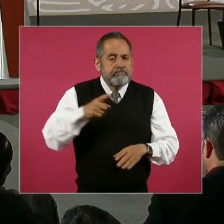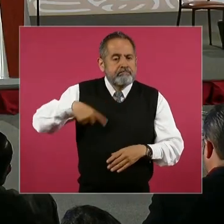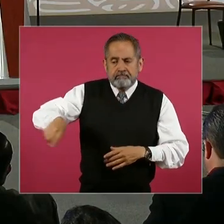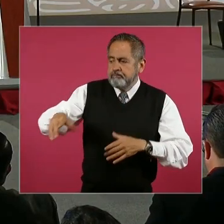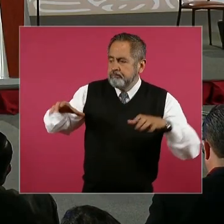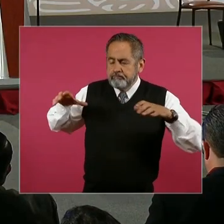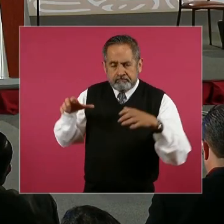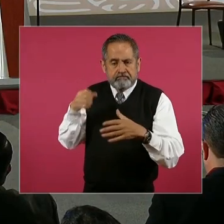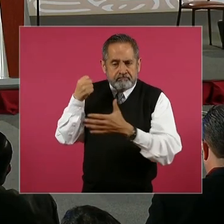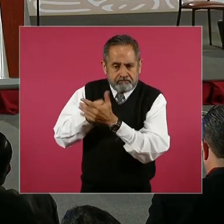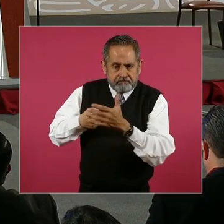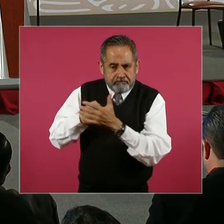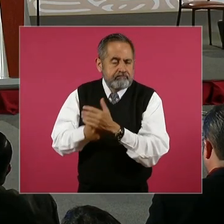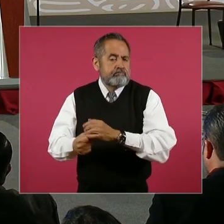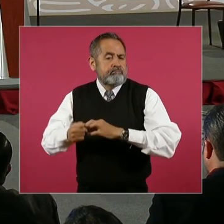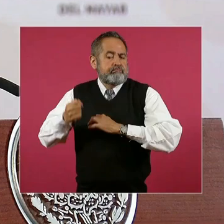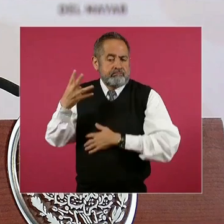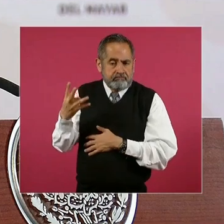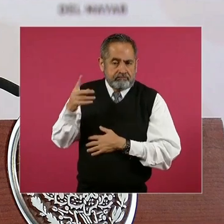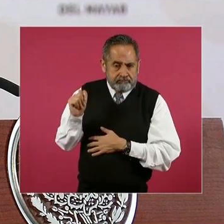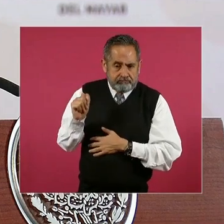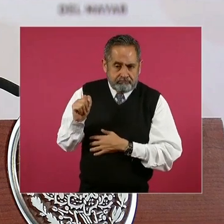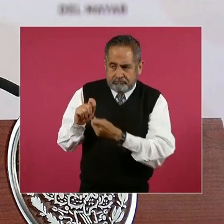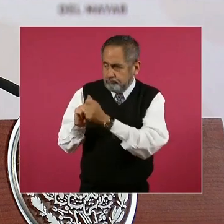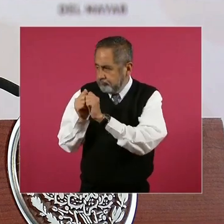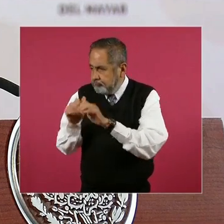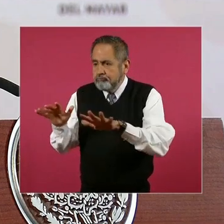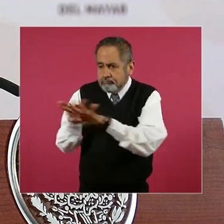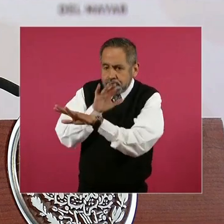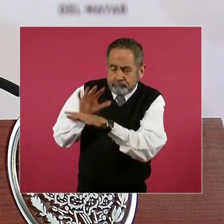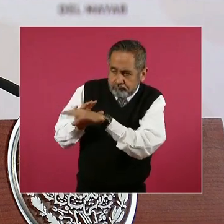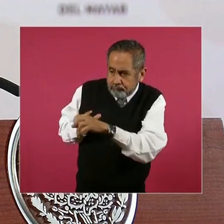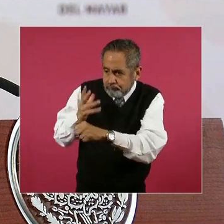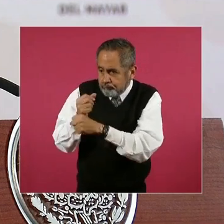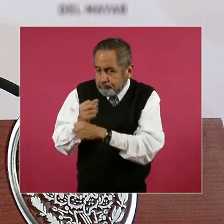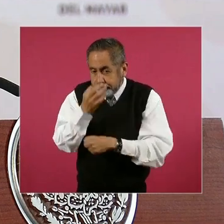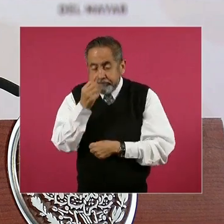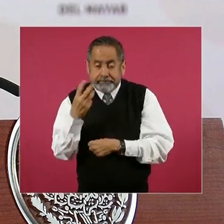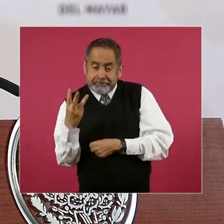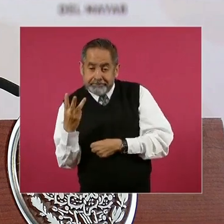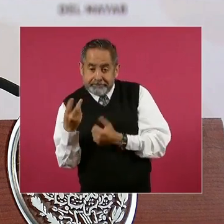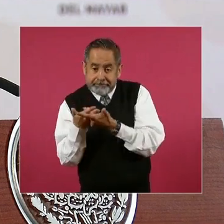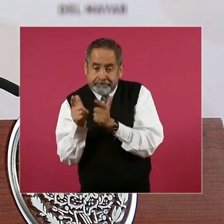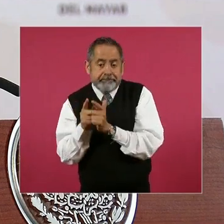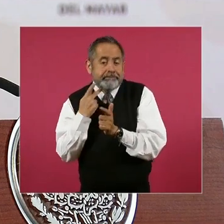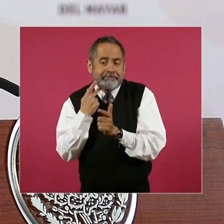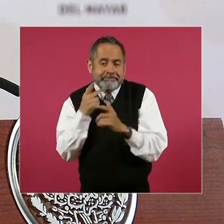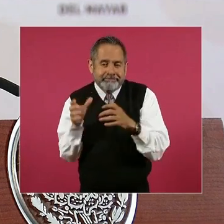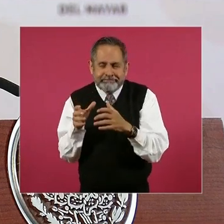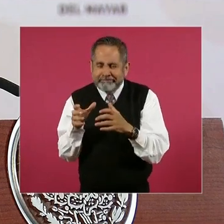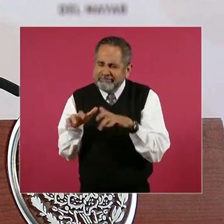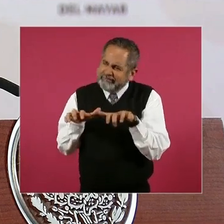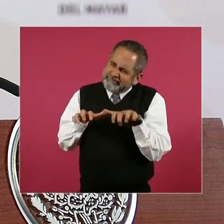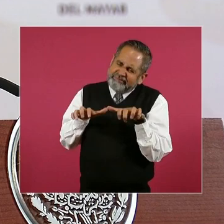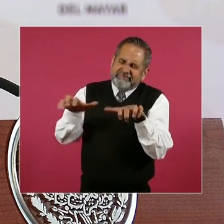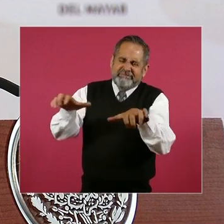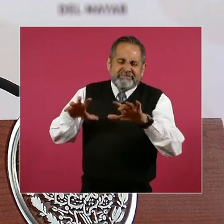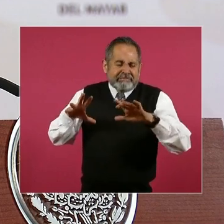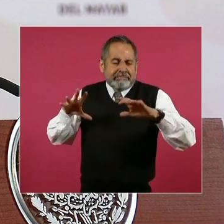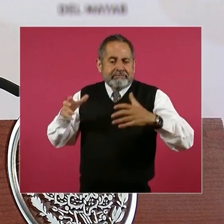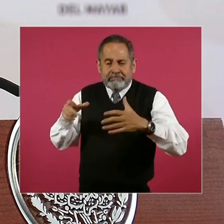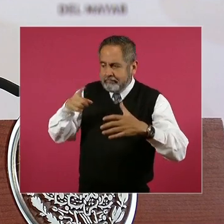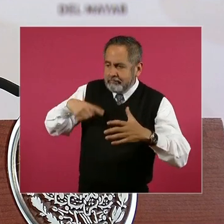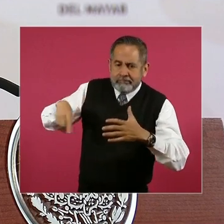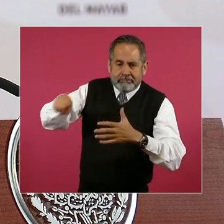denominado cuarta transformación en la que no solo participan tres partidos claro sino participa muchísima gente